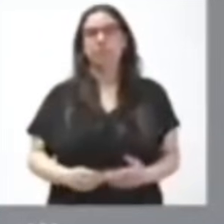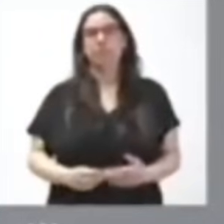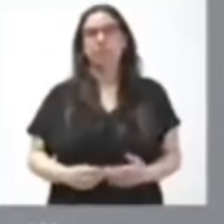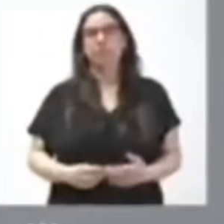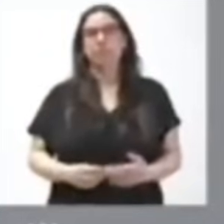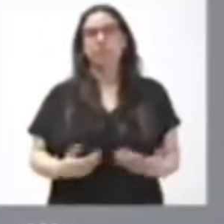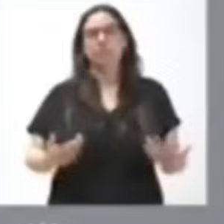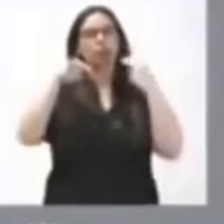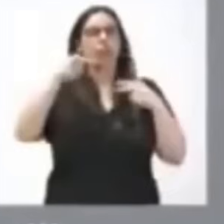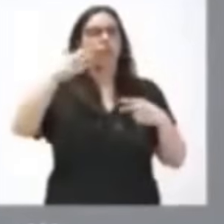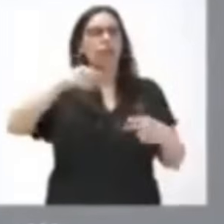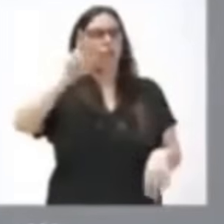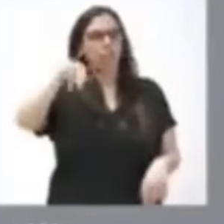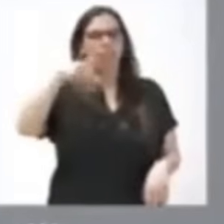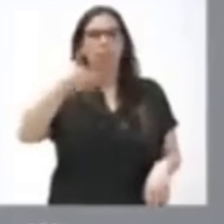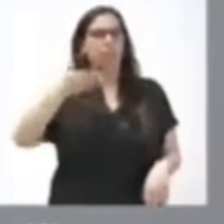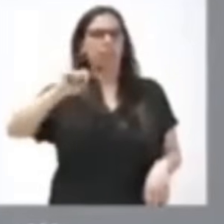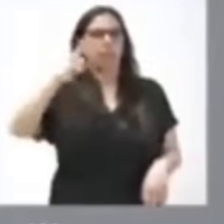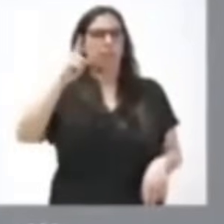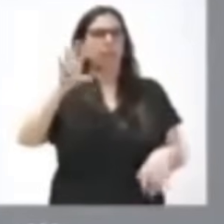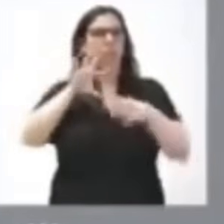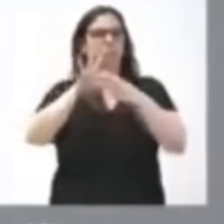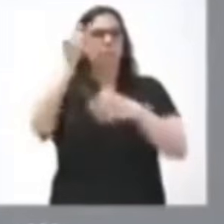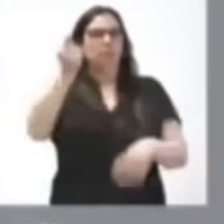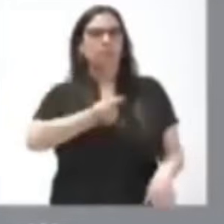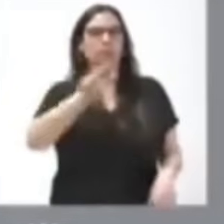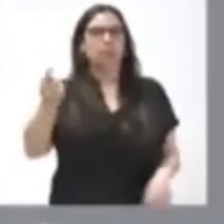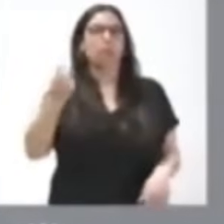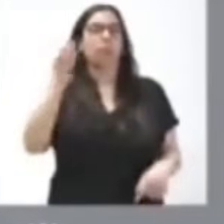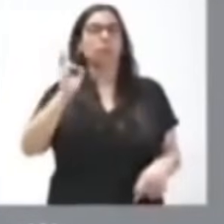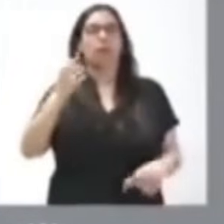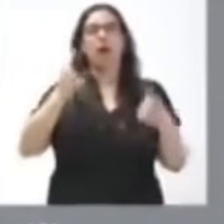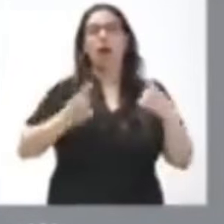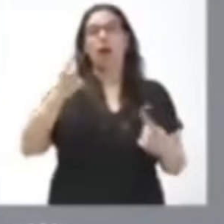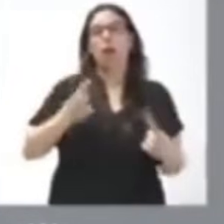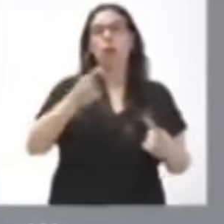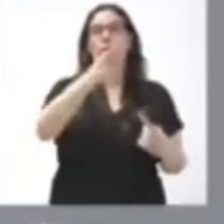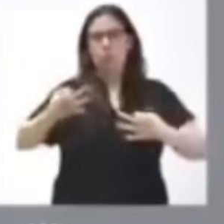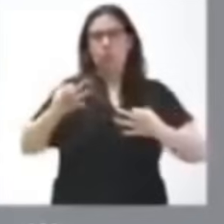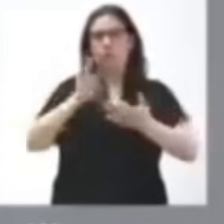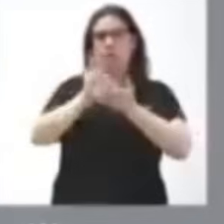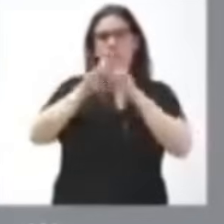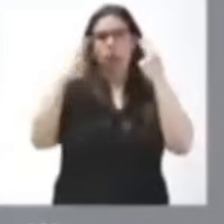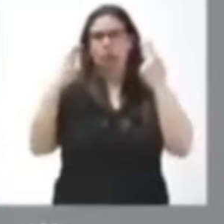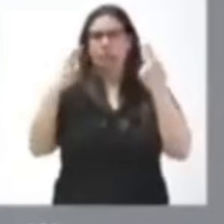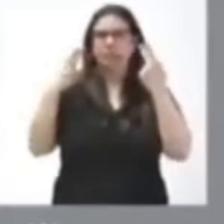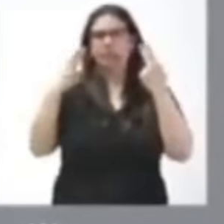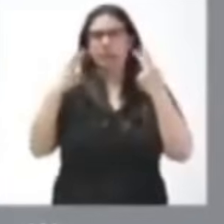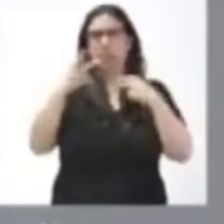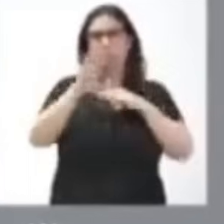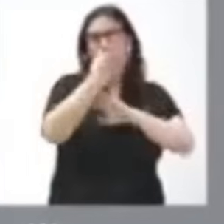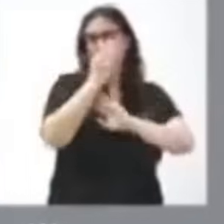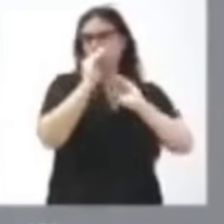se han aprobado enmiendas. Es verdad que hay quien nos plantea un giro de 180 grados y está en su derecho a